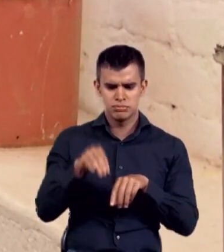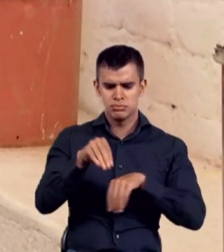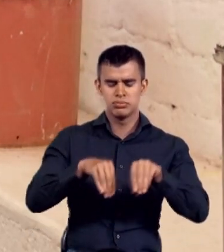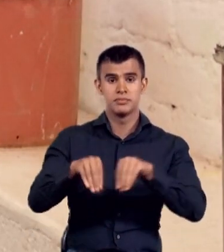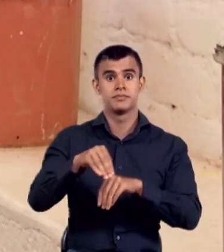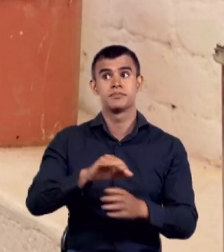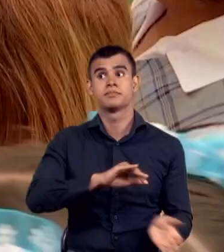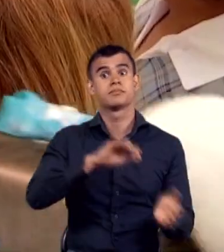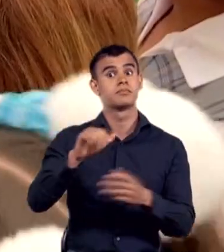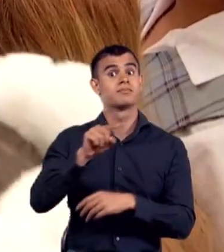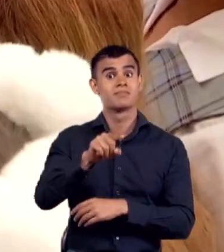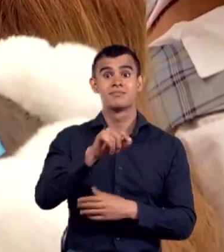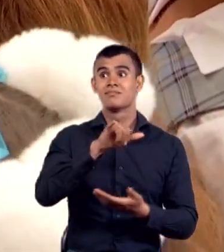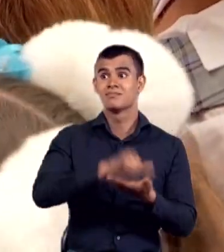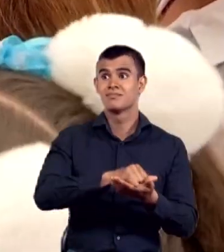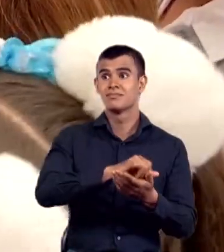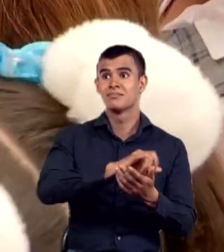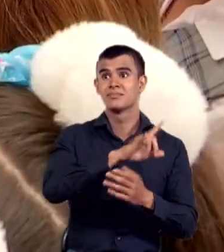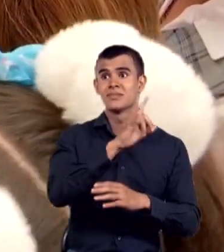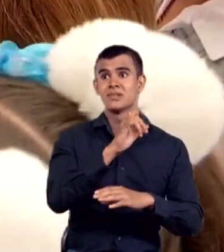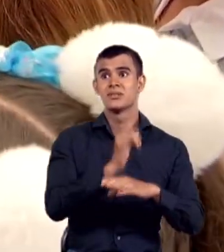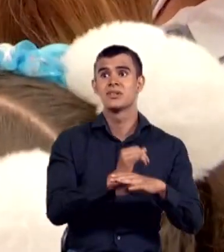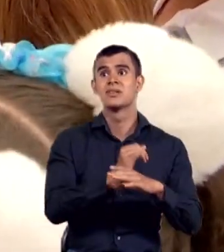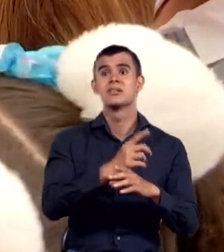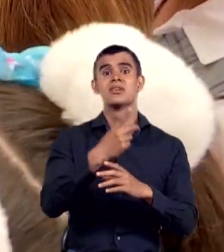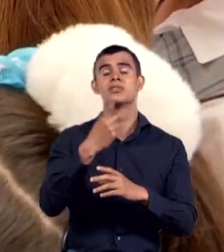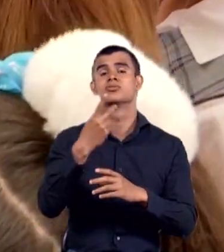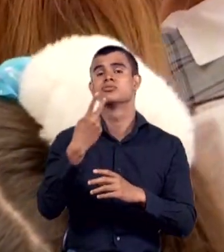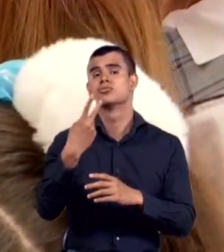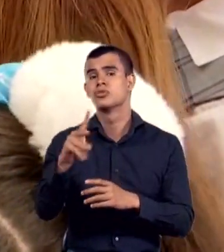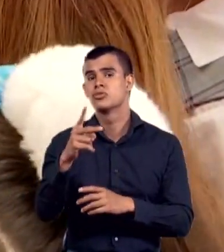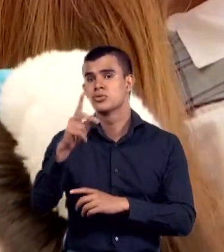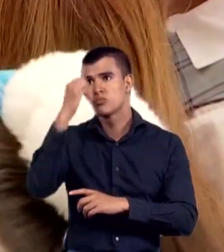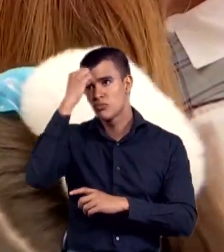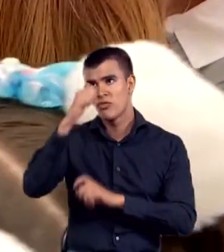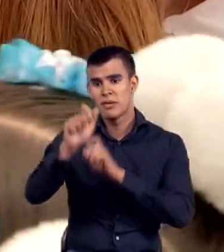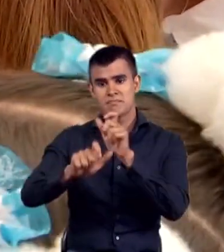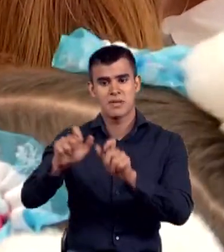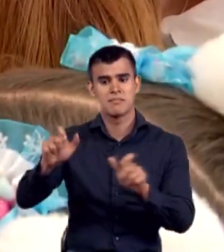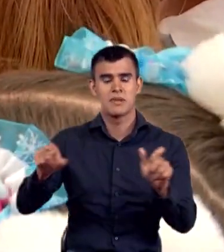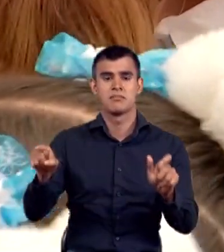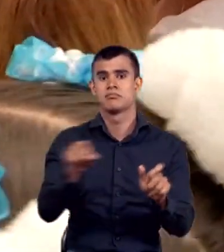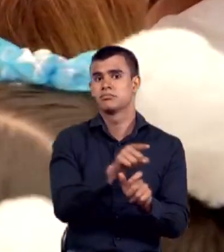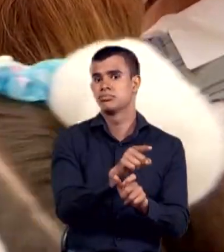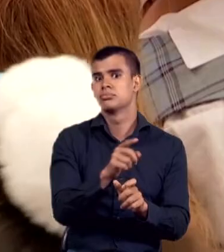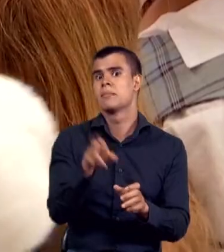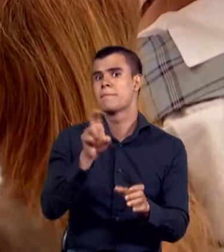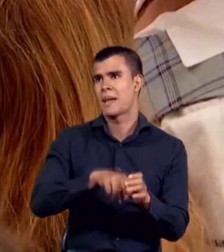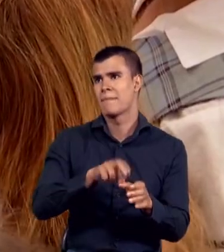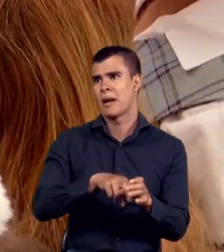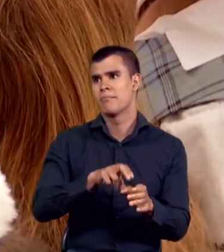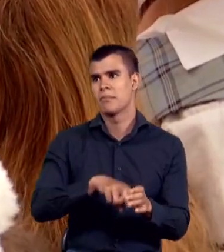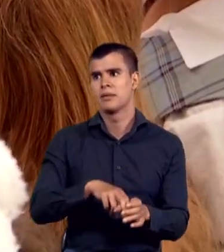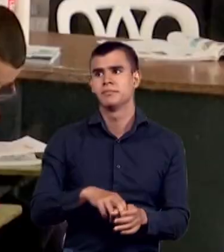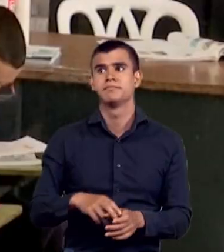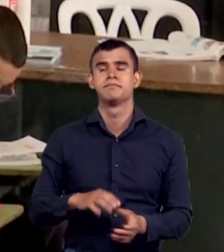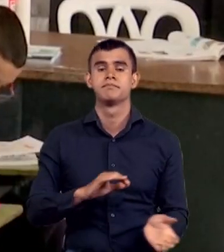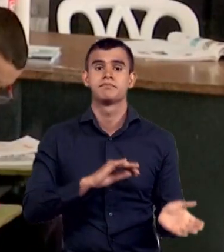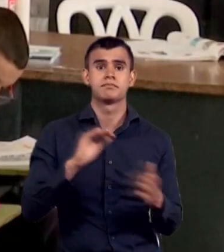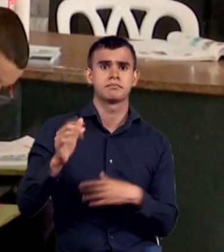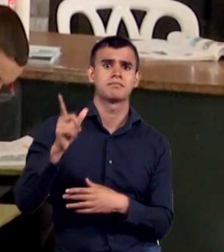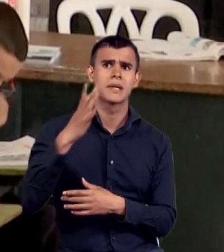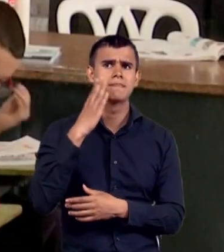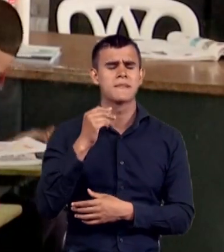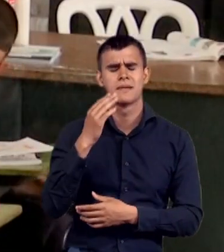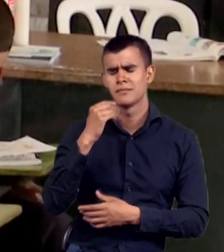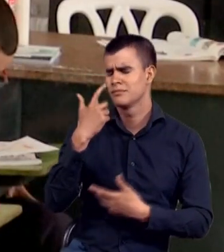de mesa. Esta institución educativa cuenta con 12 docentes de planta, de los cuales 8 habitan en la Comuna 20. La